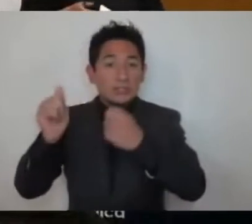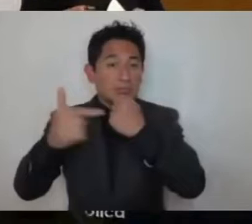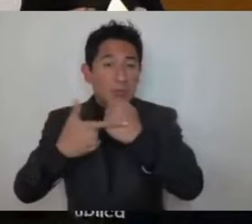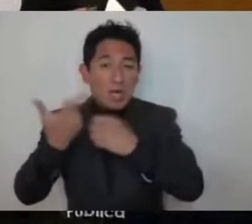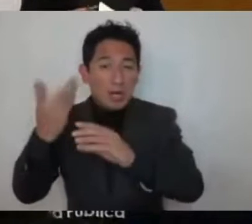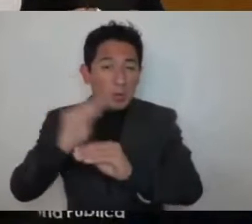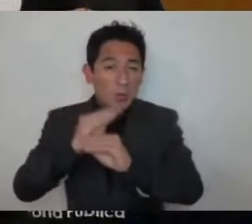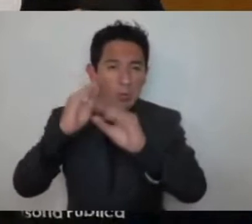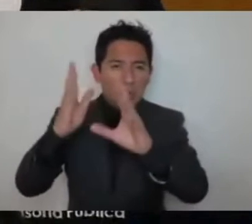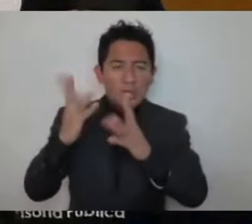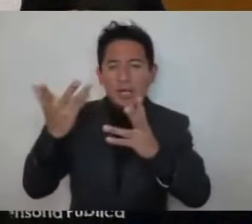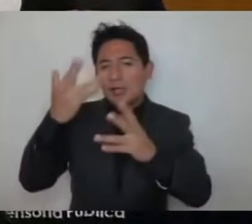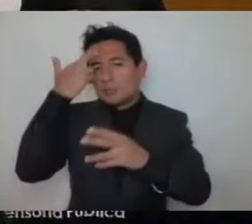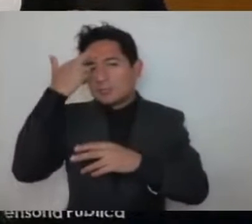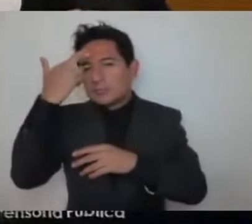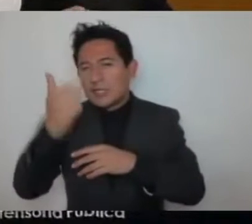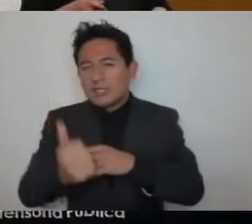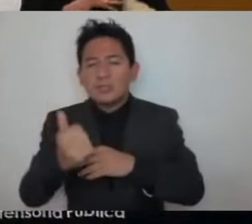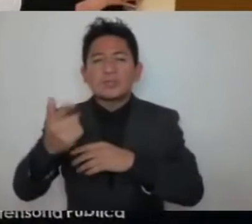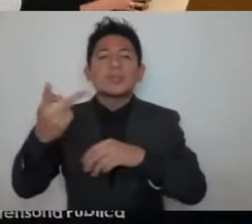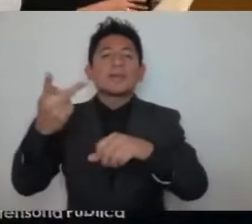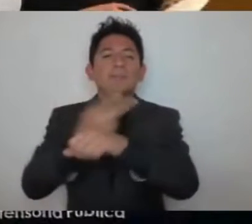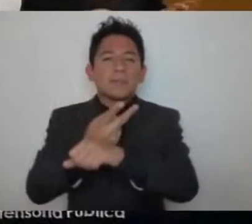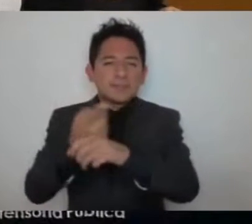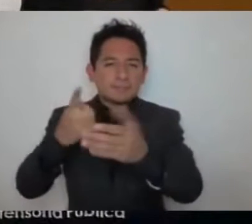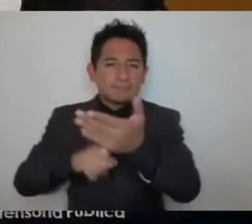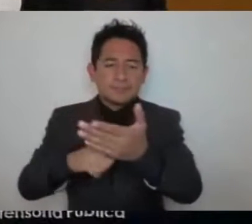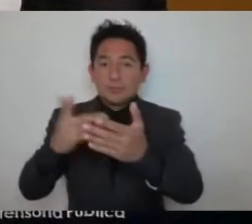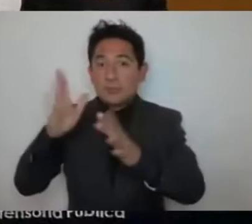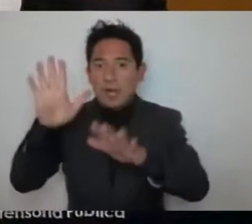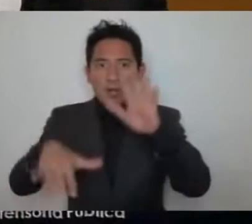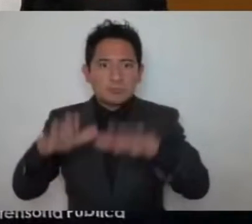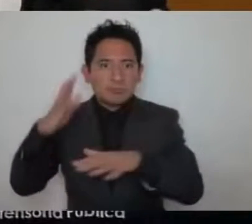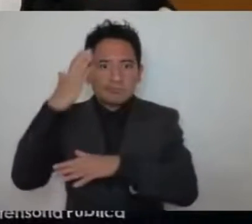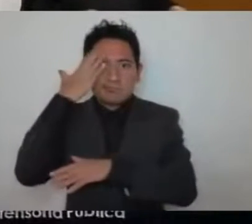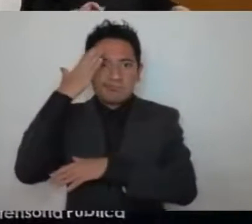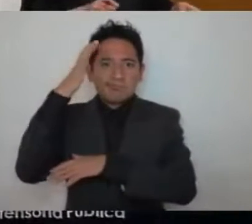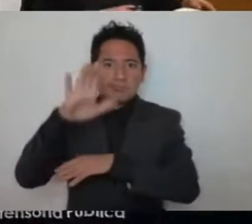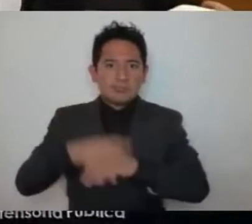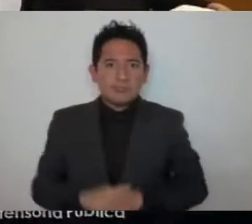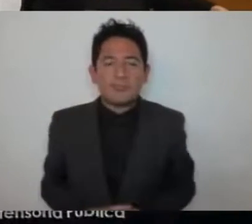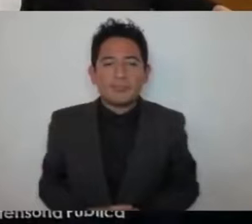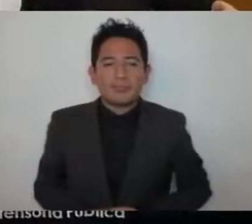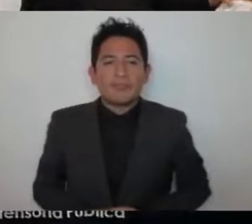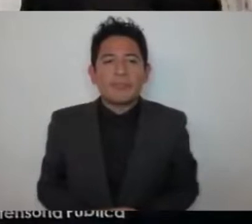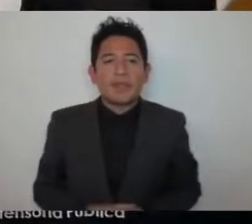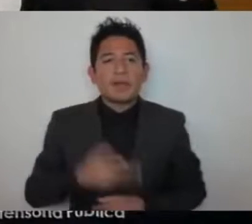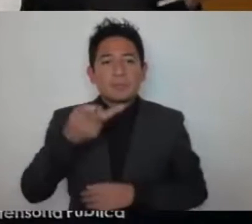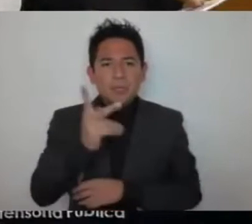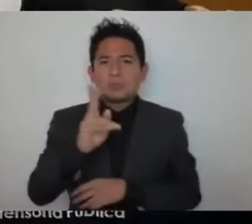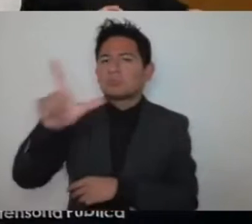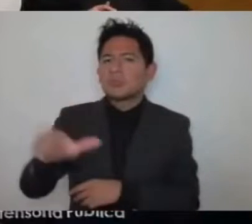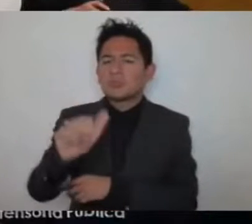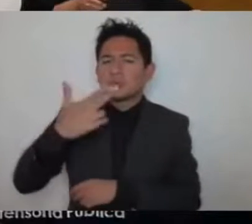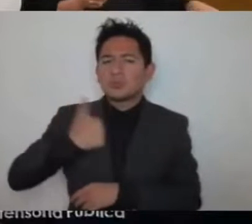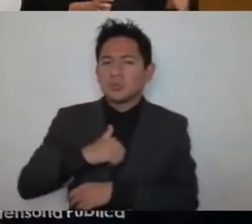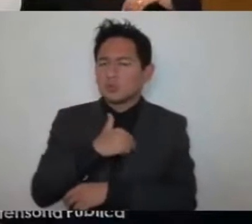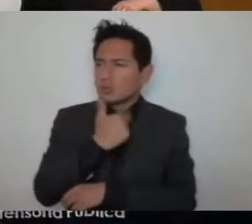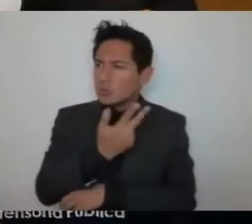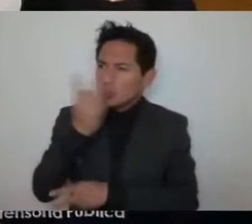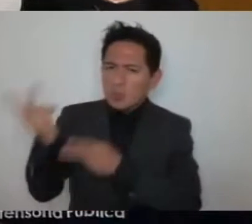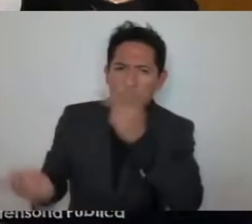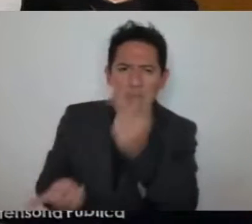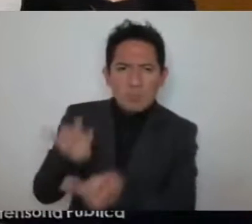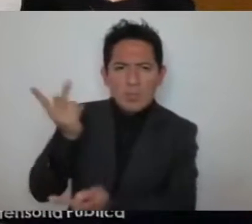foros participativos de estos grupos focales se sistematizó toda la información por la unidad general del conocimiento científico de Derechos